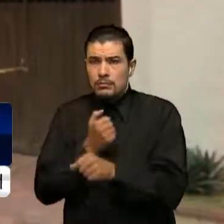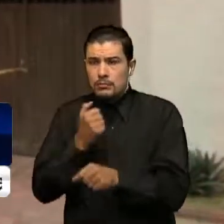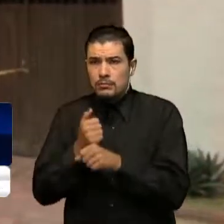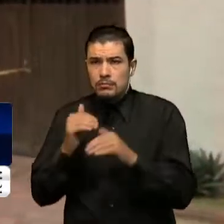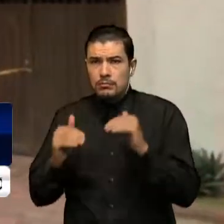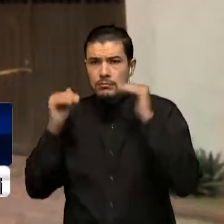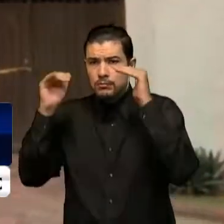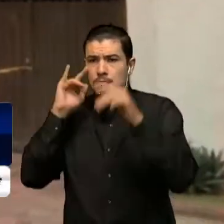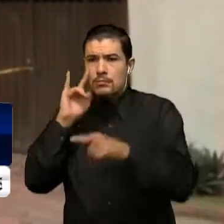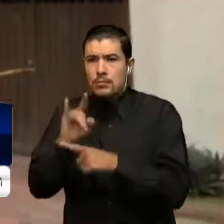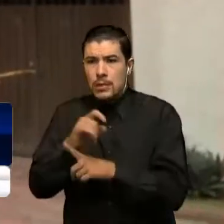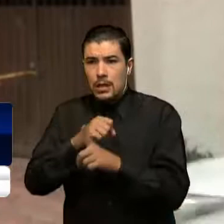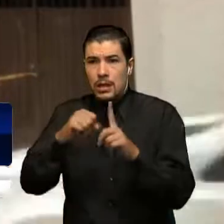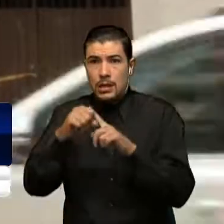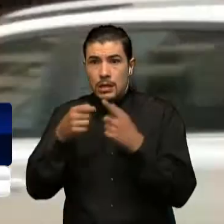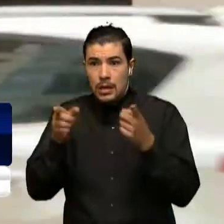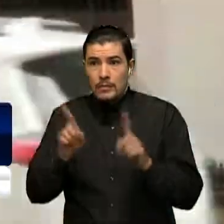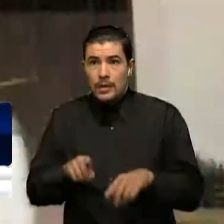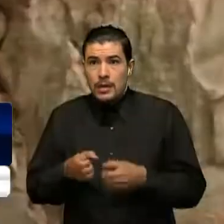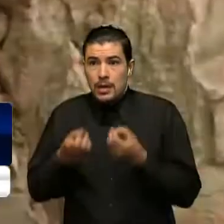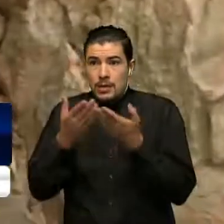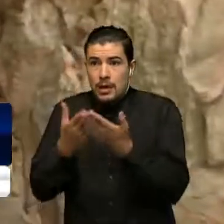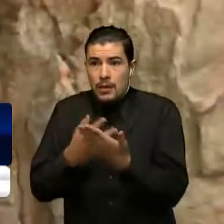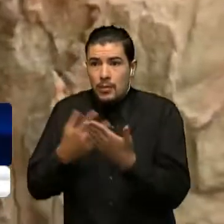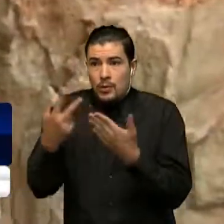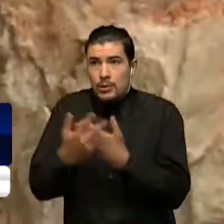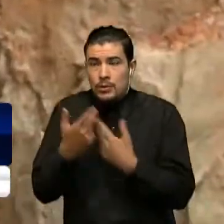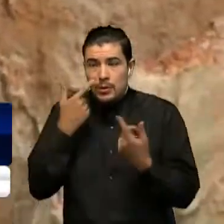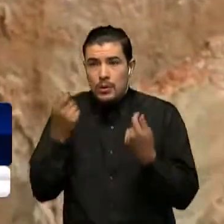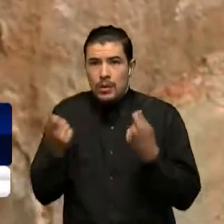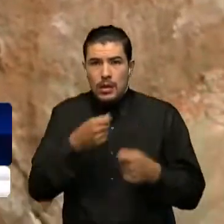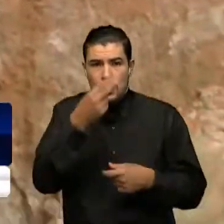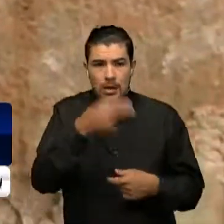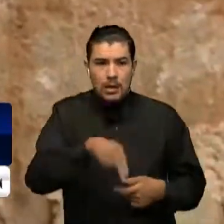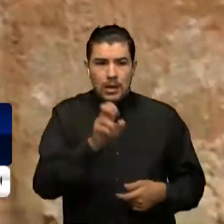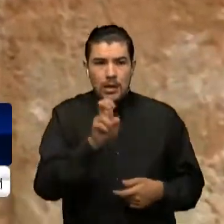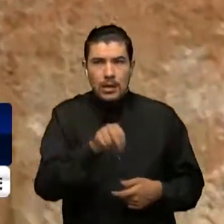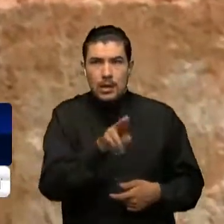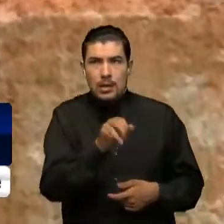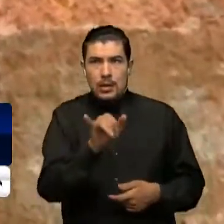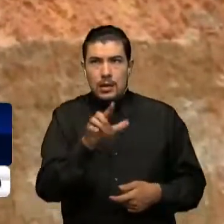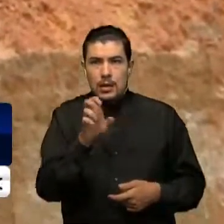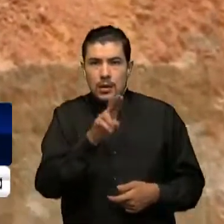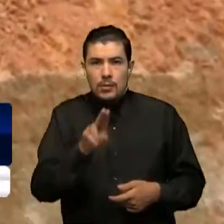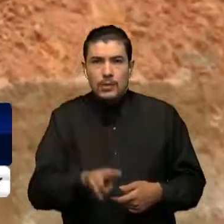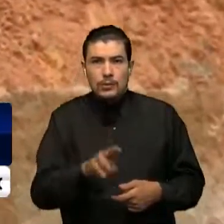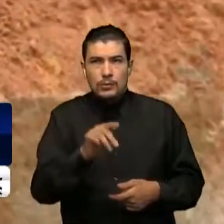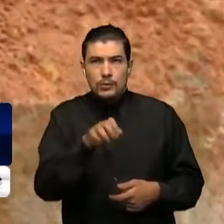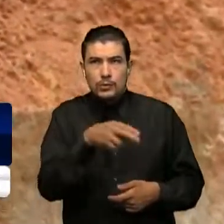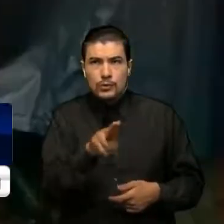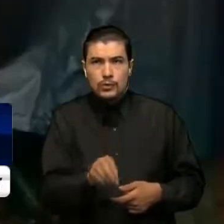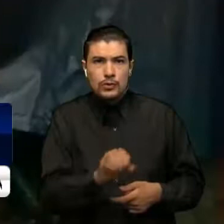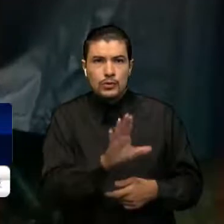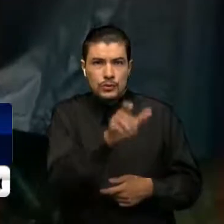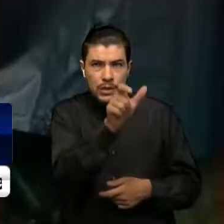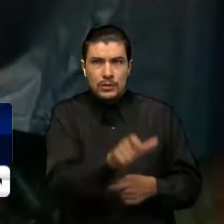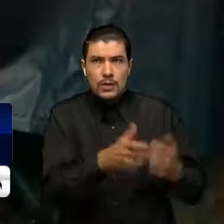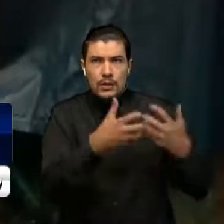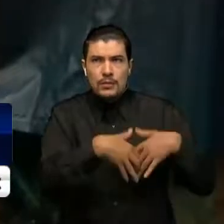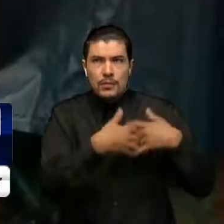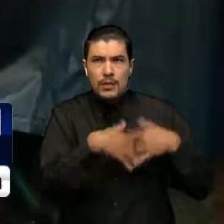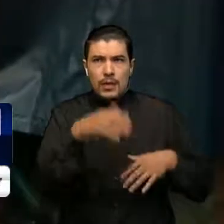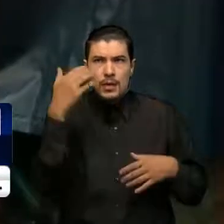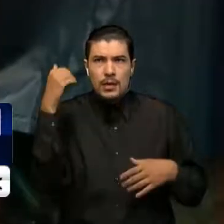de sociedades y recibió dicho proyecto henry lópez muñoz una persona un constructor en